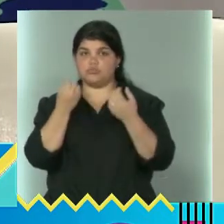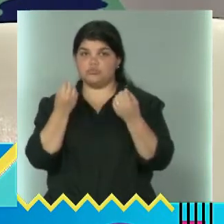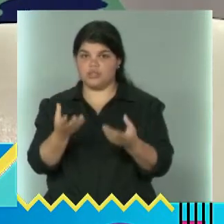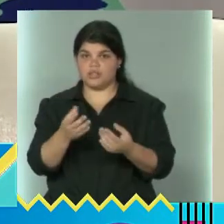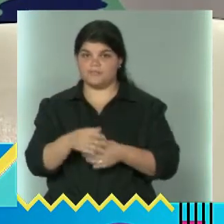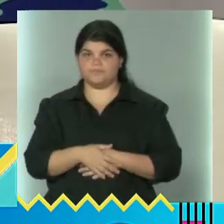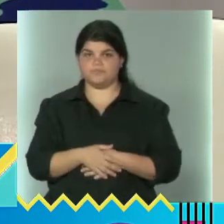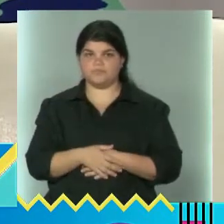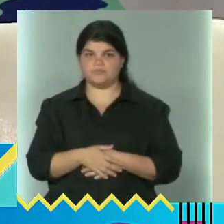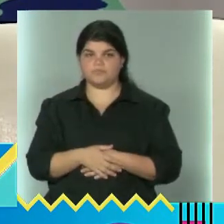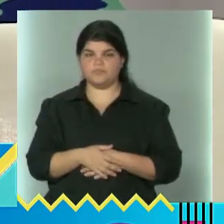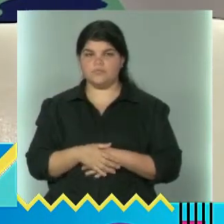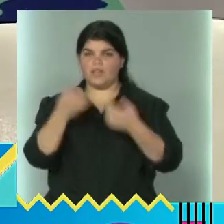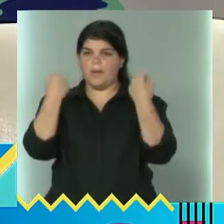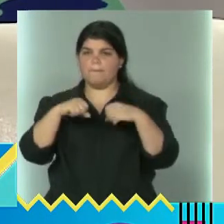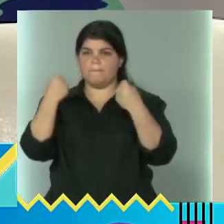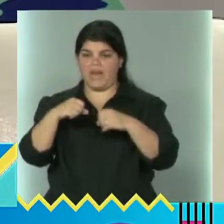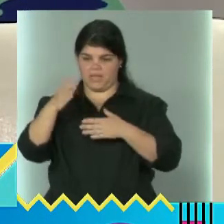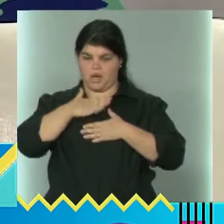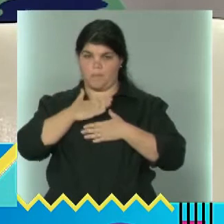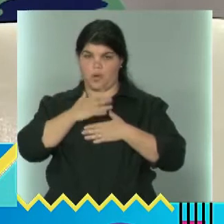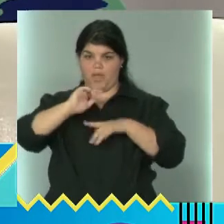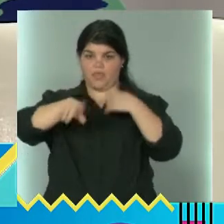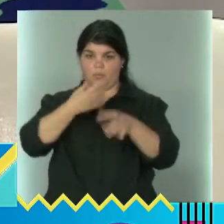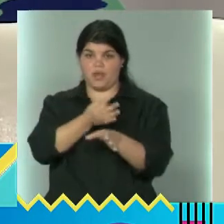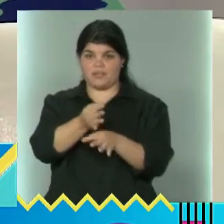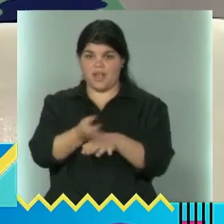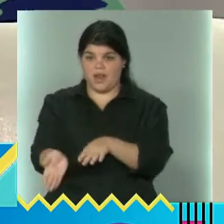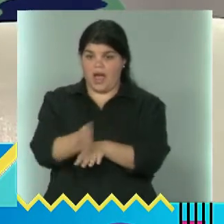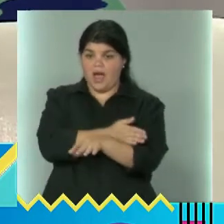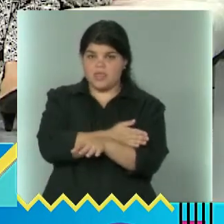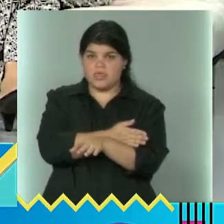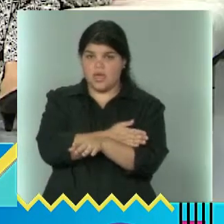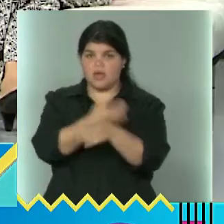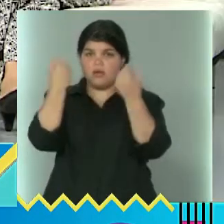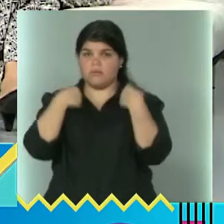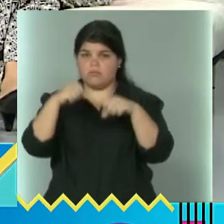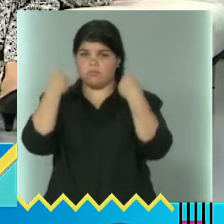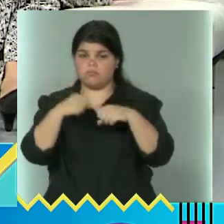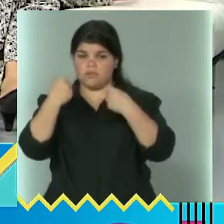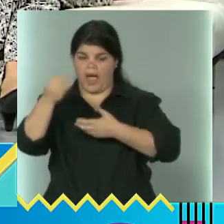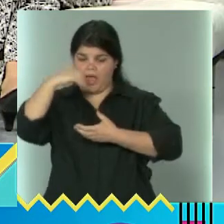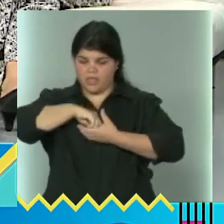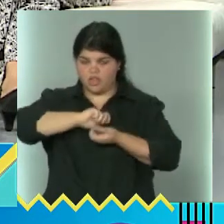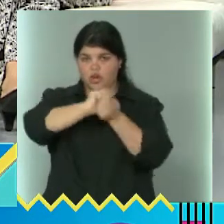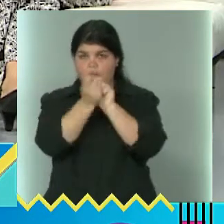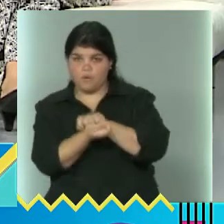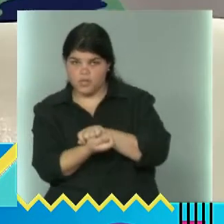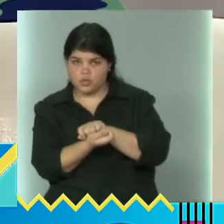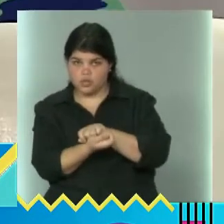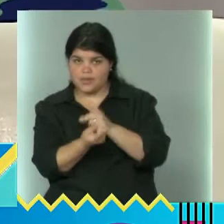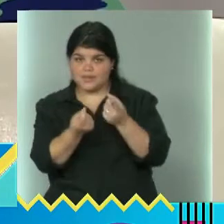del coach es muy fuerte, es muy potente. Y hay una transformación interna sin la cual no te puedes acercar a